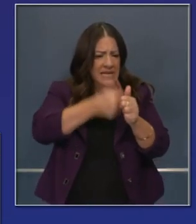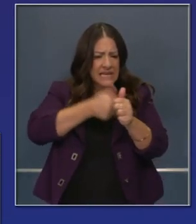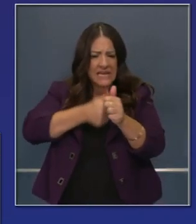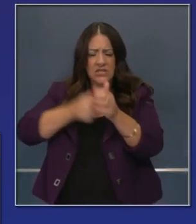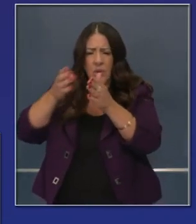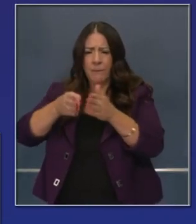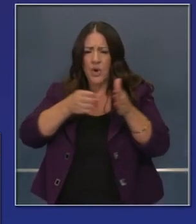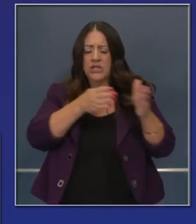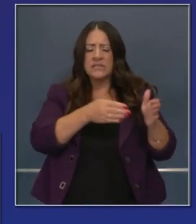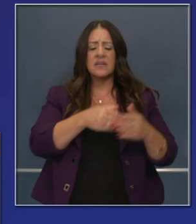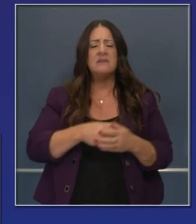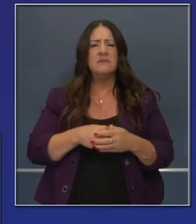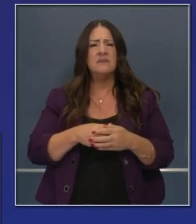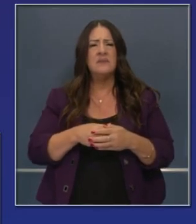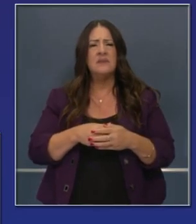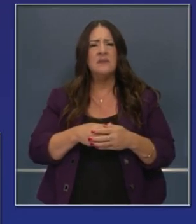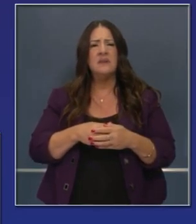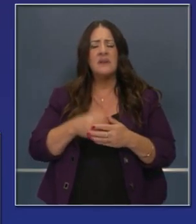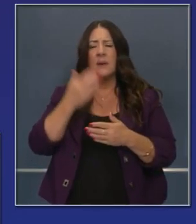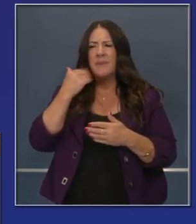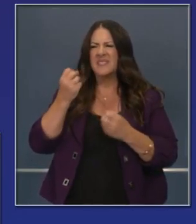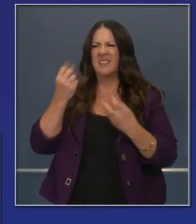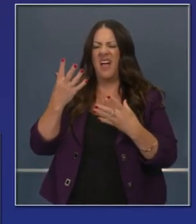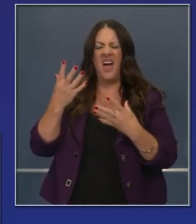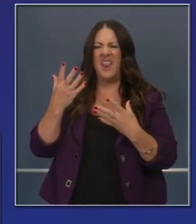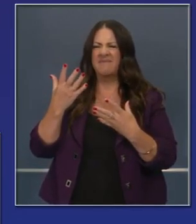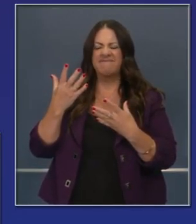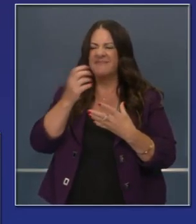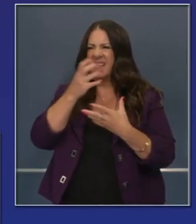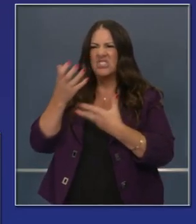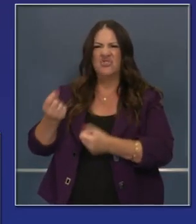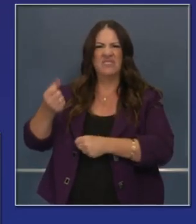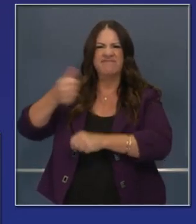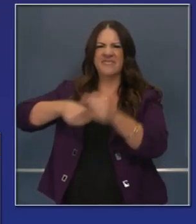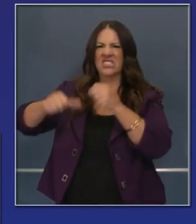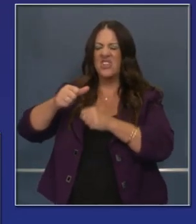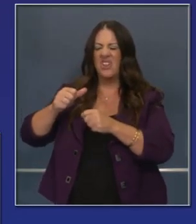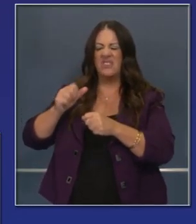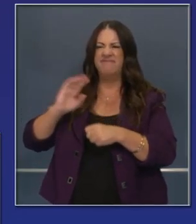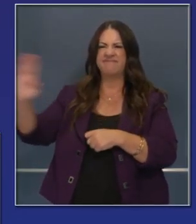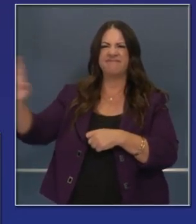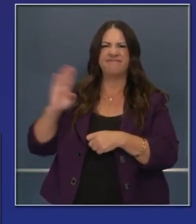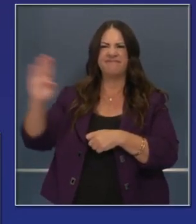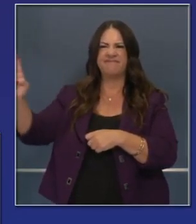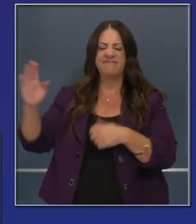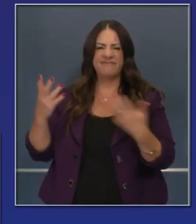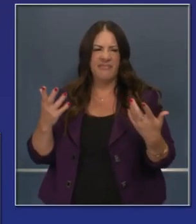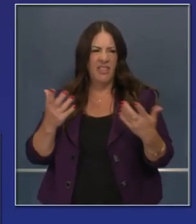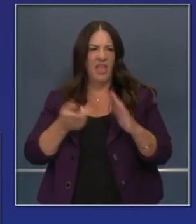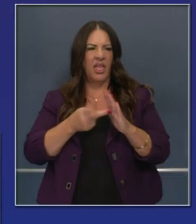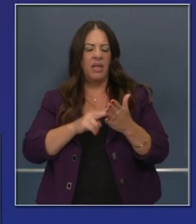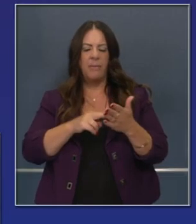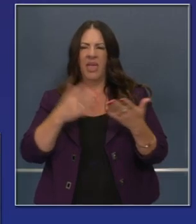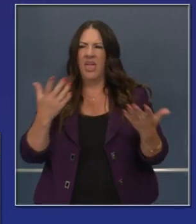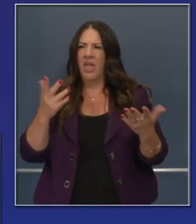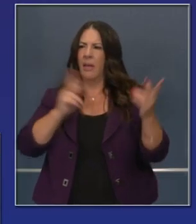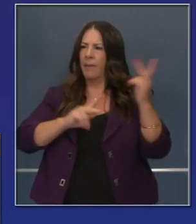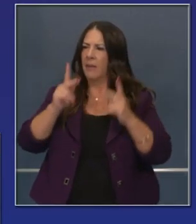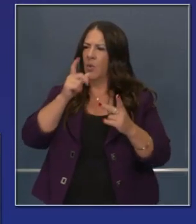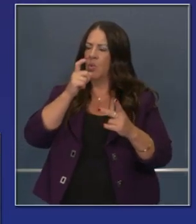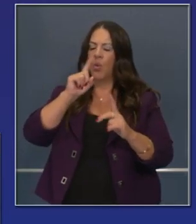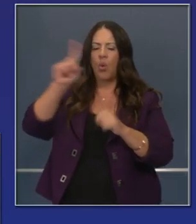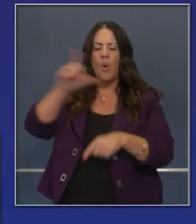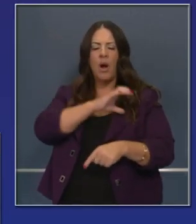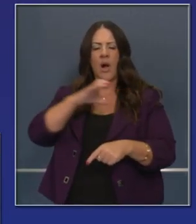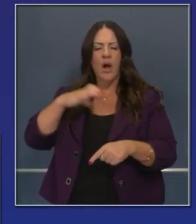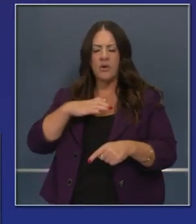se cuenten algunos ciudadanos estadounidenses, creando una división mayor y una falta de